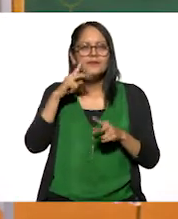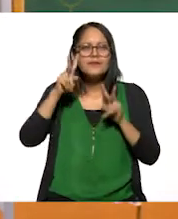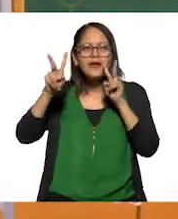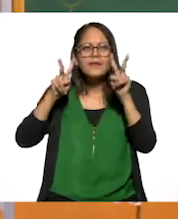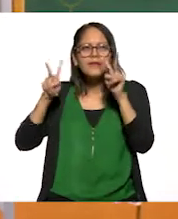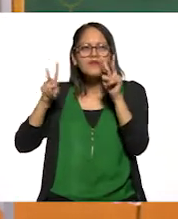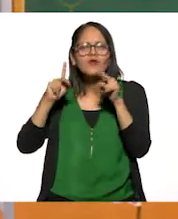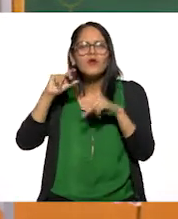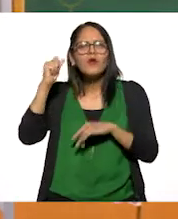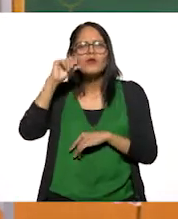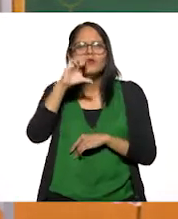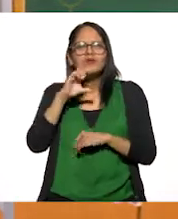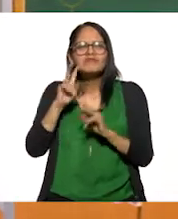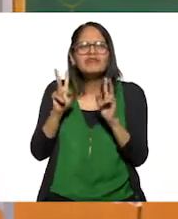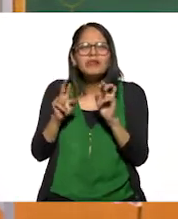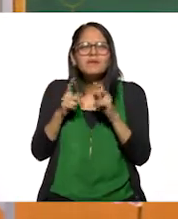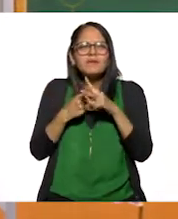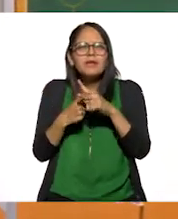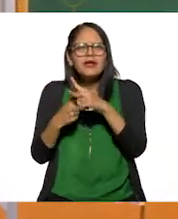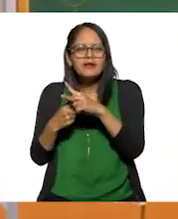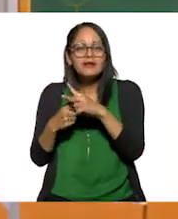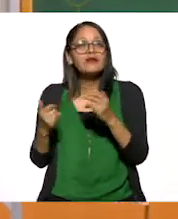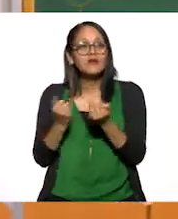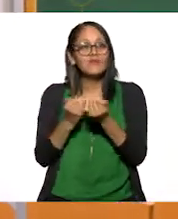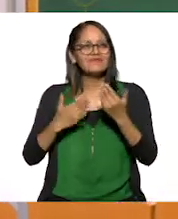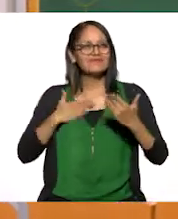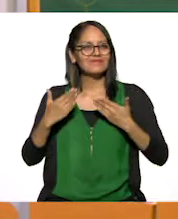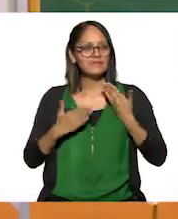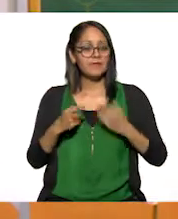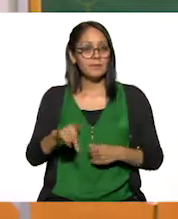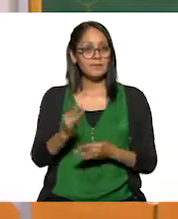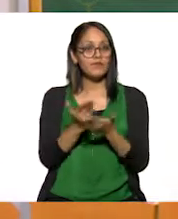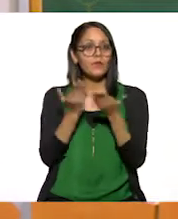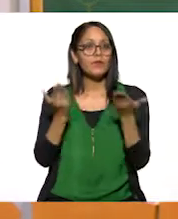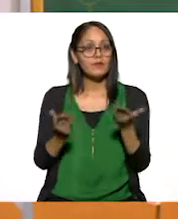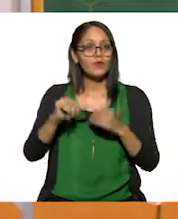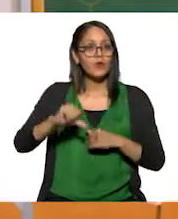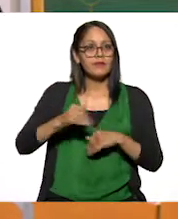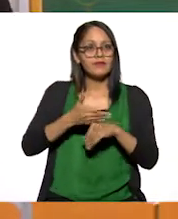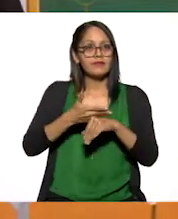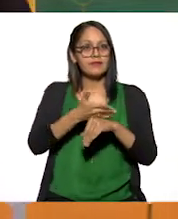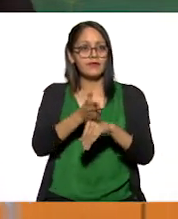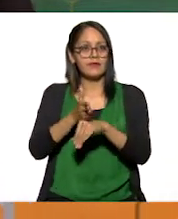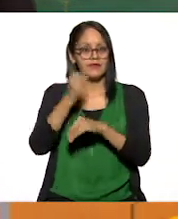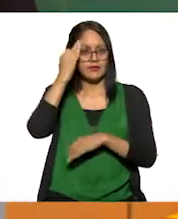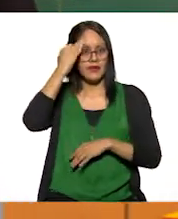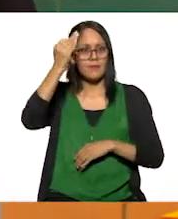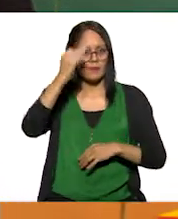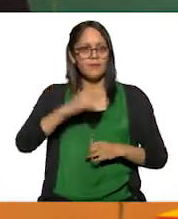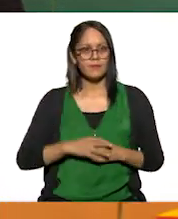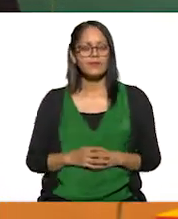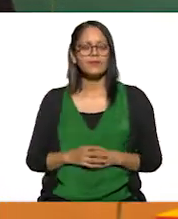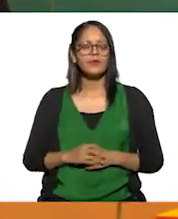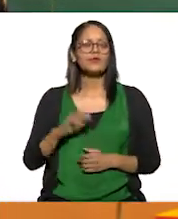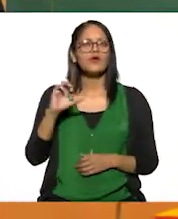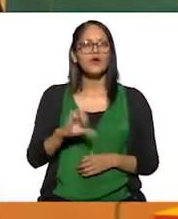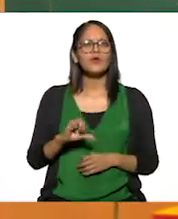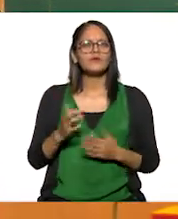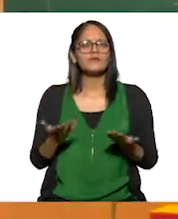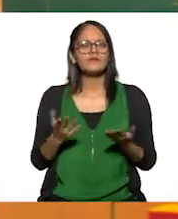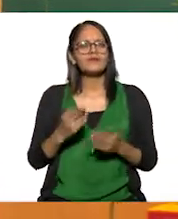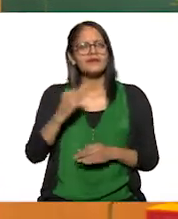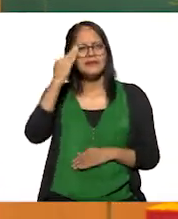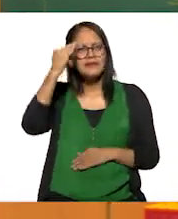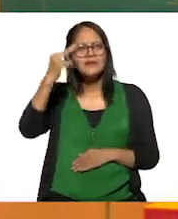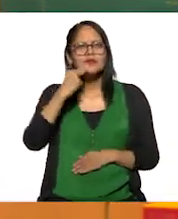otras curiosidades matemáticas y divirtiéndonos mucho. Pero ahora, con el tiempo. El tiempo lo utilizamos